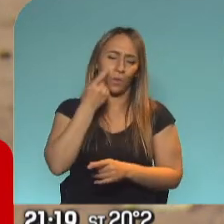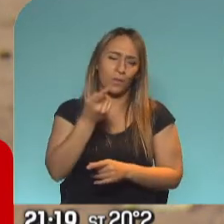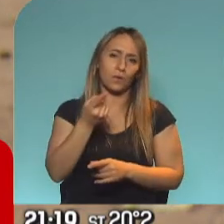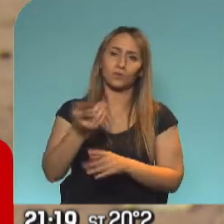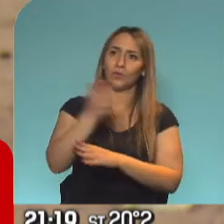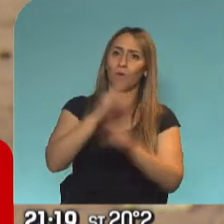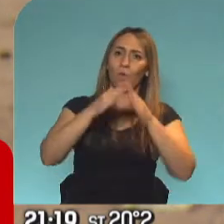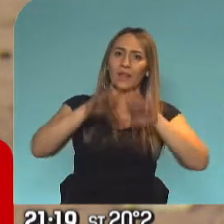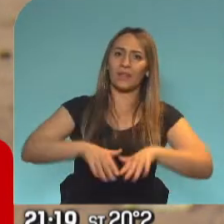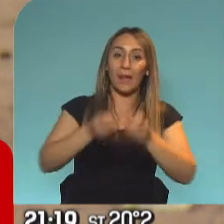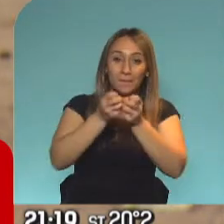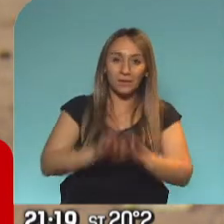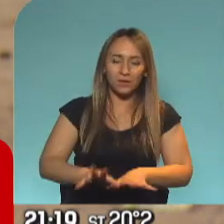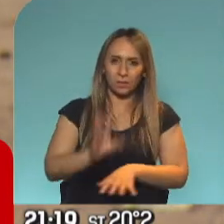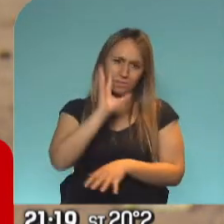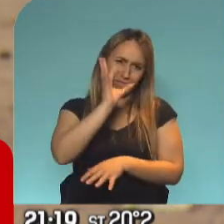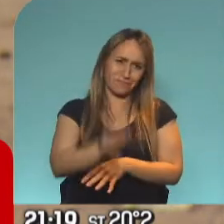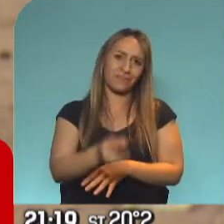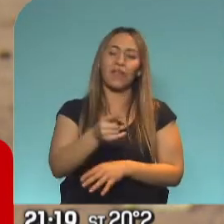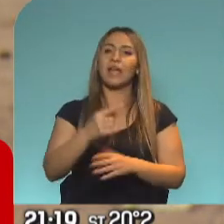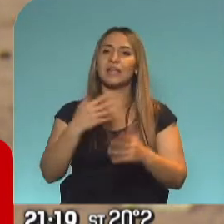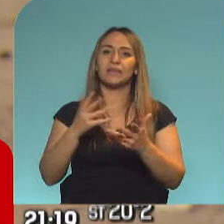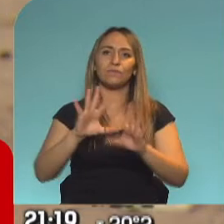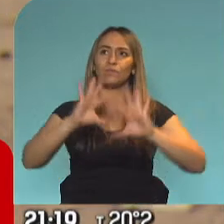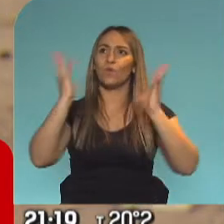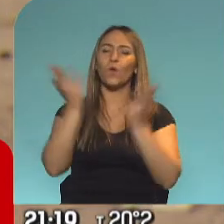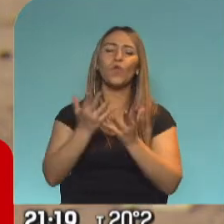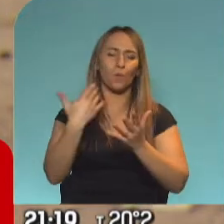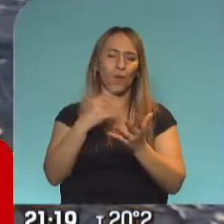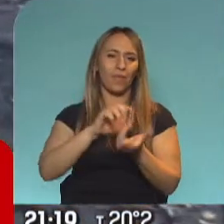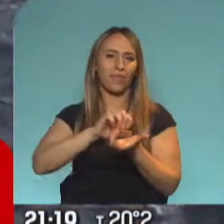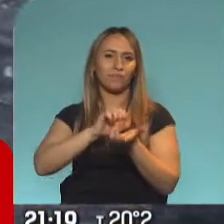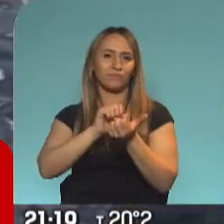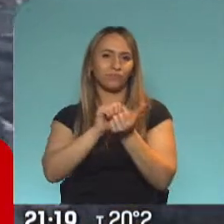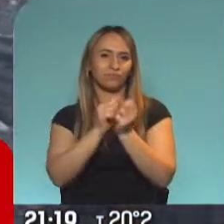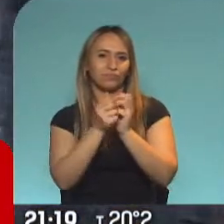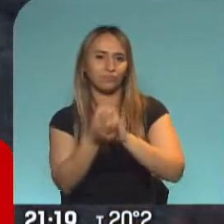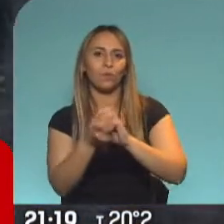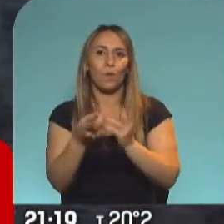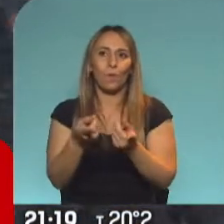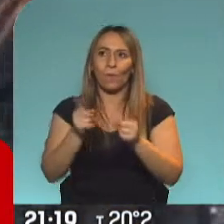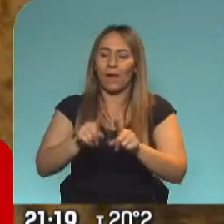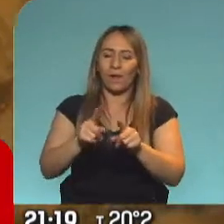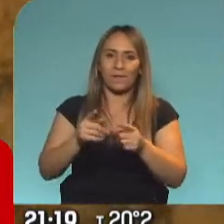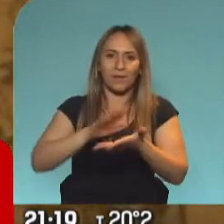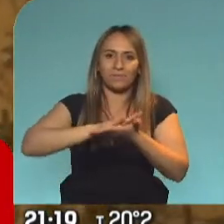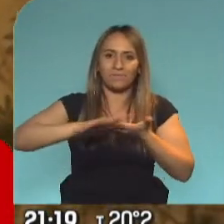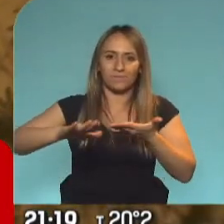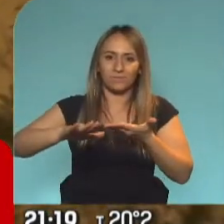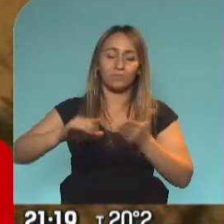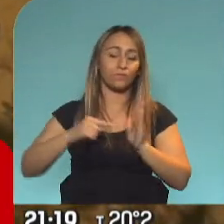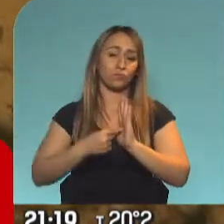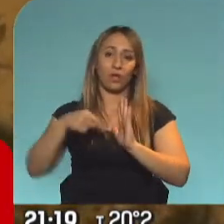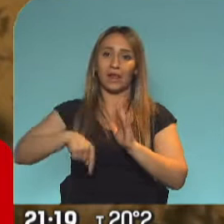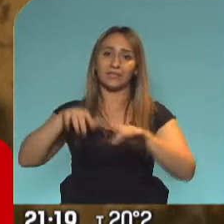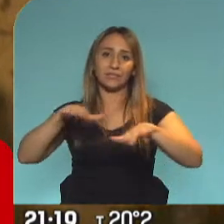cuarentena, tiene la capacidad para recomponerse, tiene la capacidad de adaptarse. Lo que está en juego hoy en día con las crisis